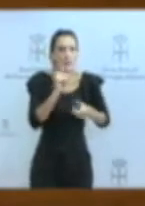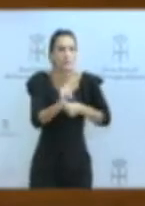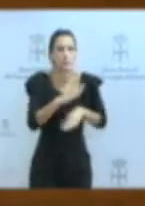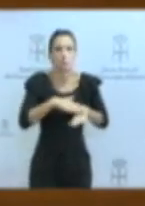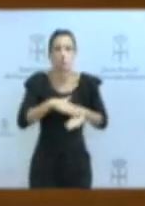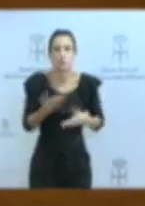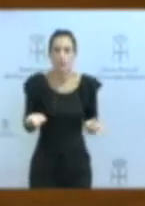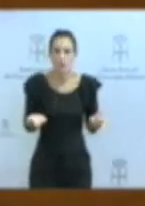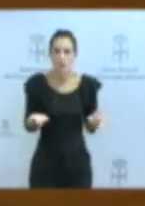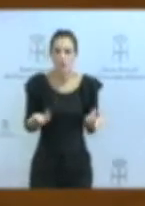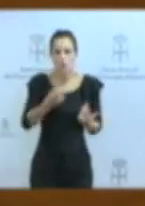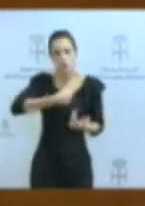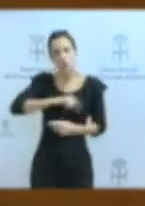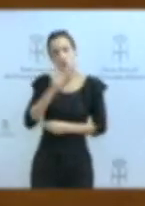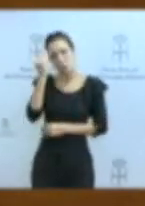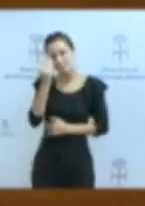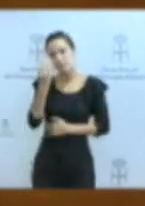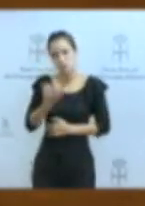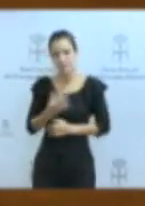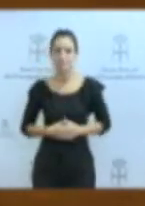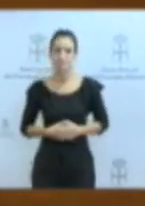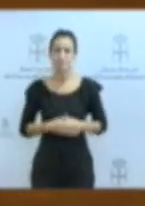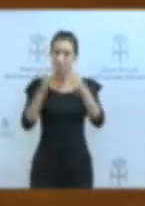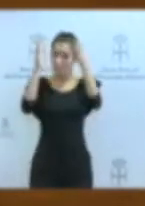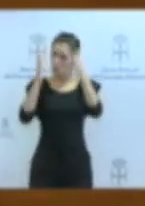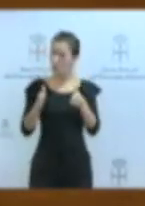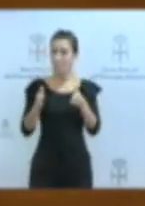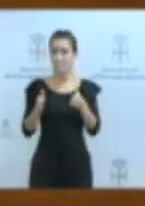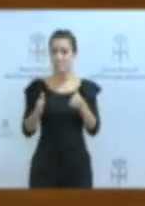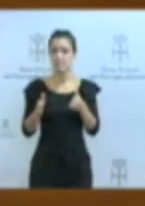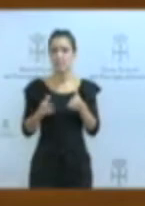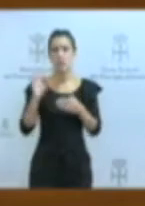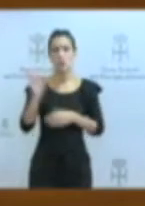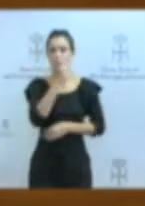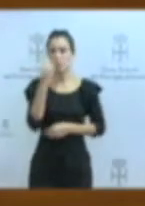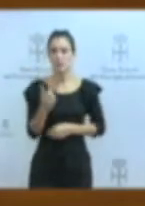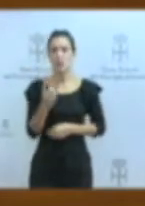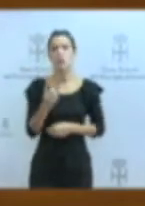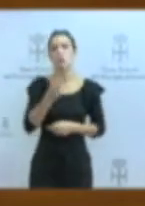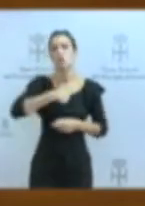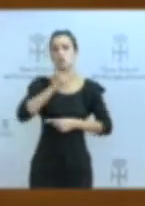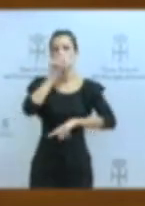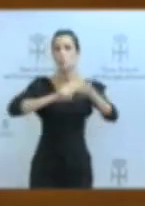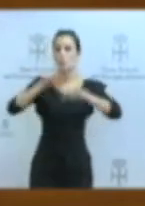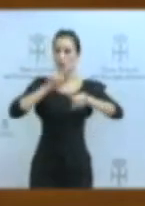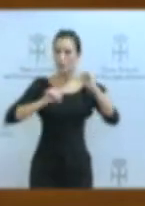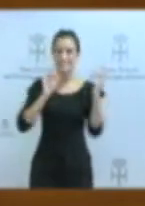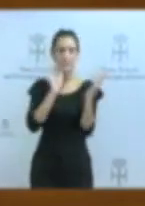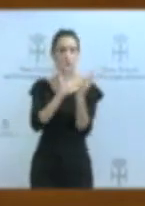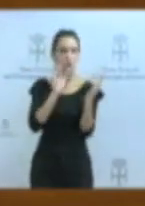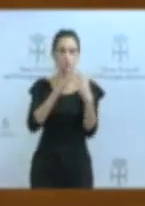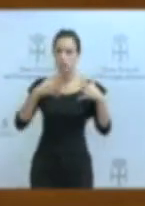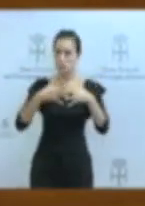ustedes, en primer lugar, tenemos, ya se lo he dicho al principio, problemas de conectividad estructurales a los que ustedes no dan